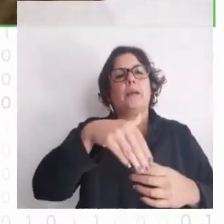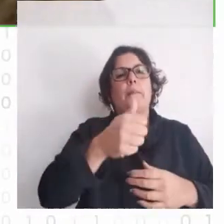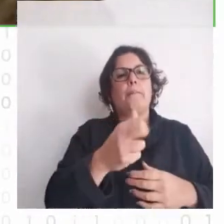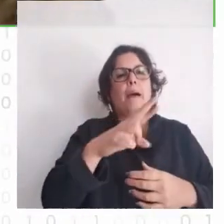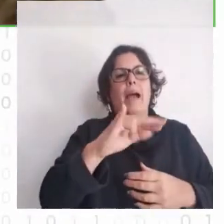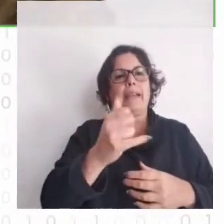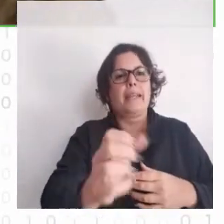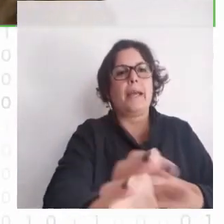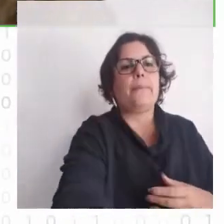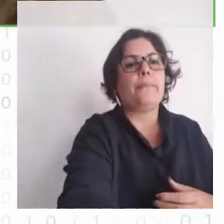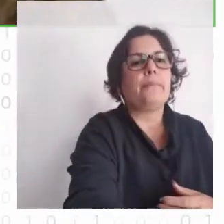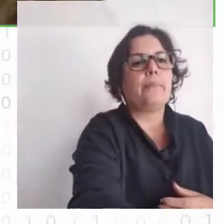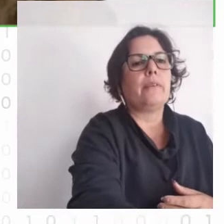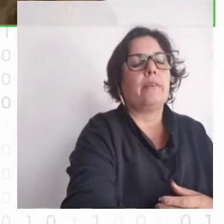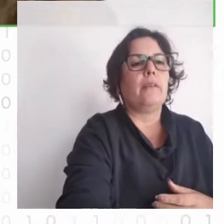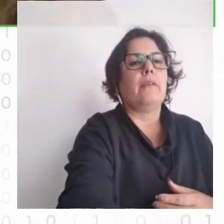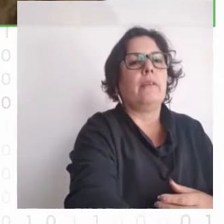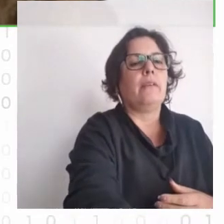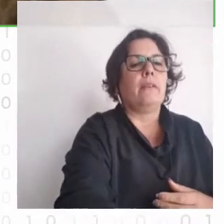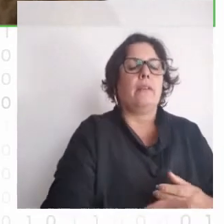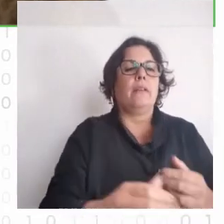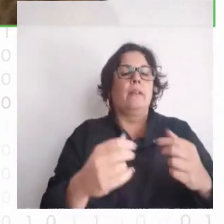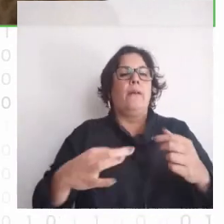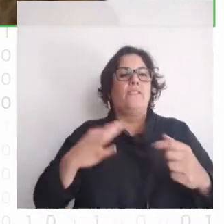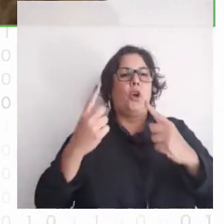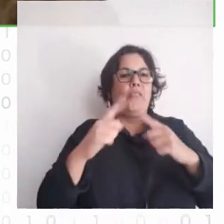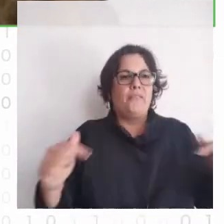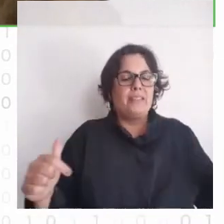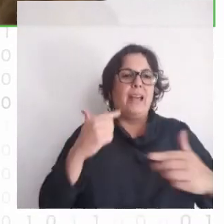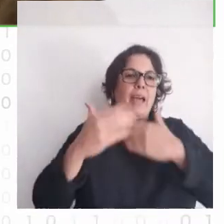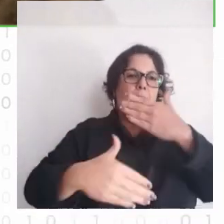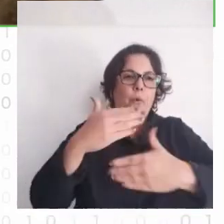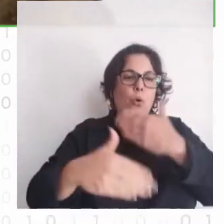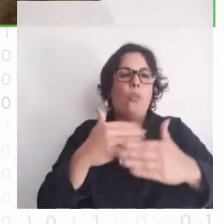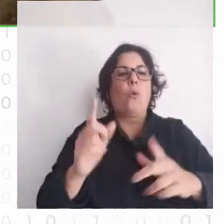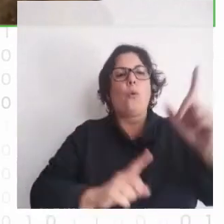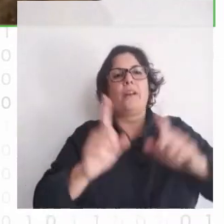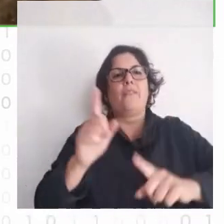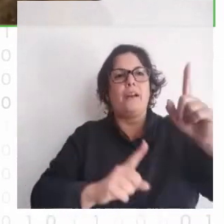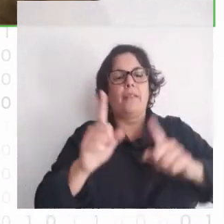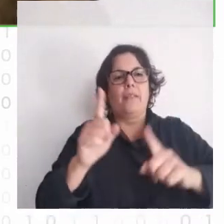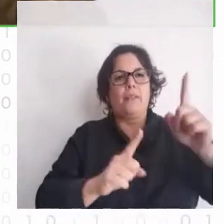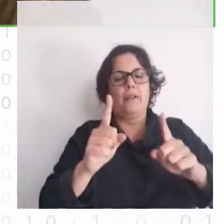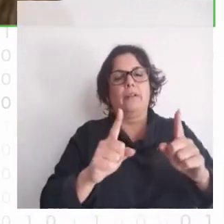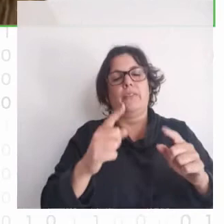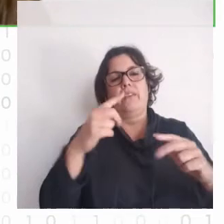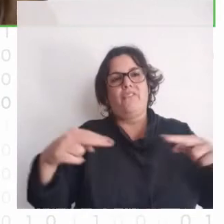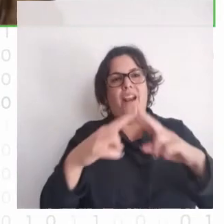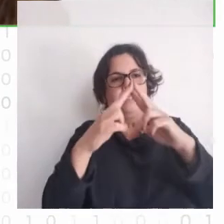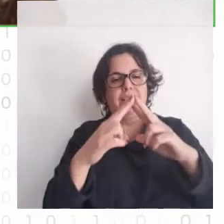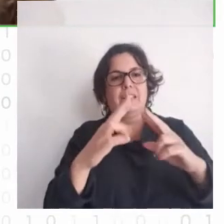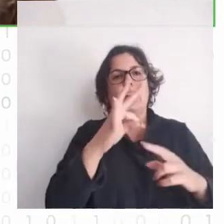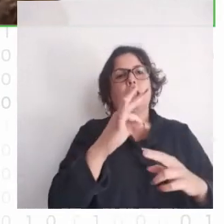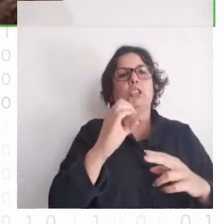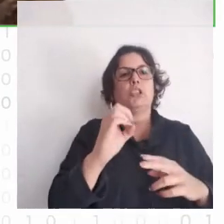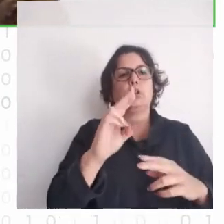Farielo, doctora en Ecología, Biodiversidad y Evolución de la Universidad de Paul Sabatier Toulouse. Actualmente es